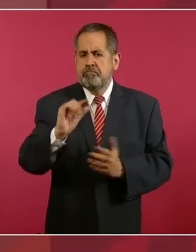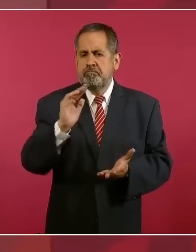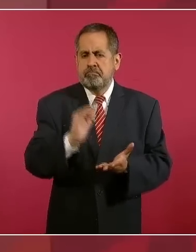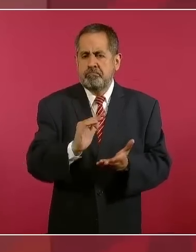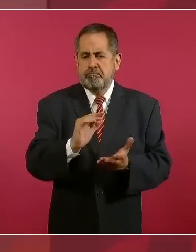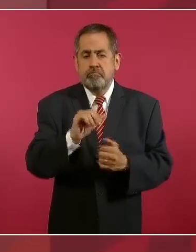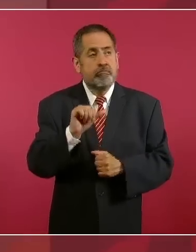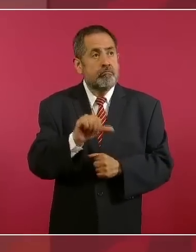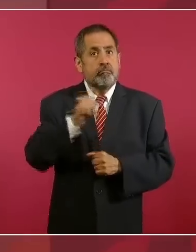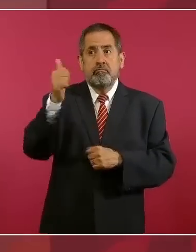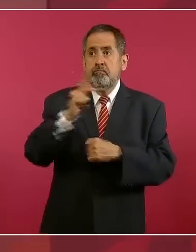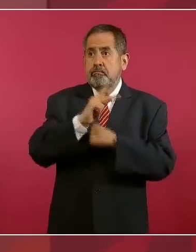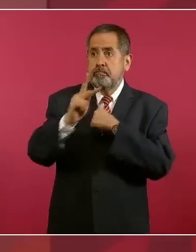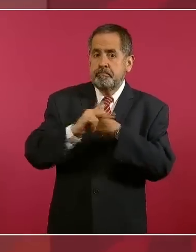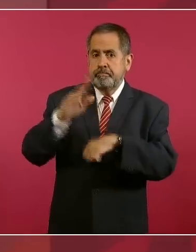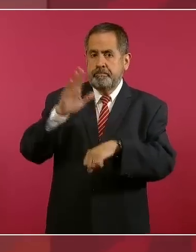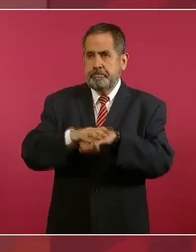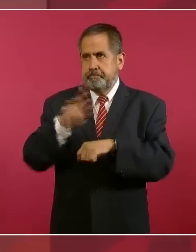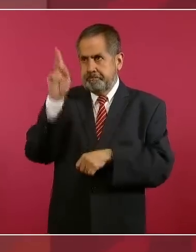que otros países,